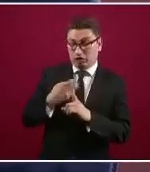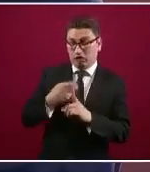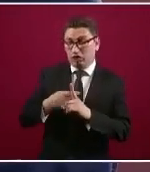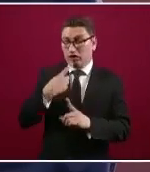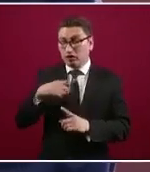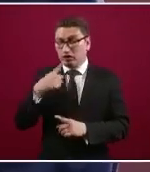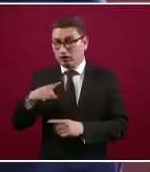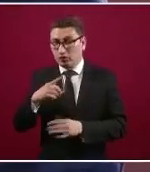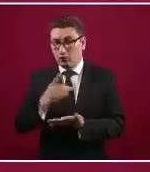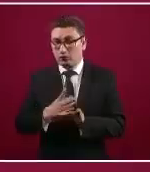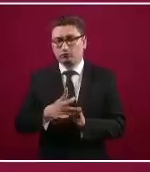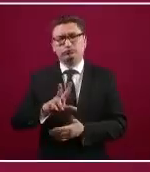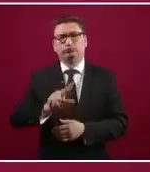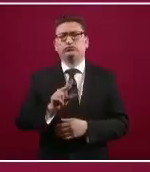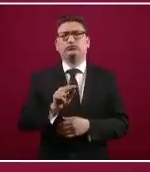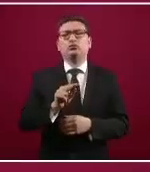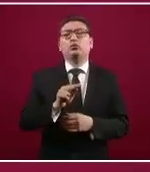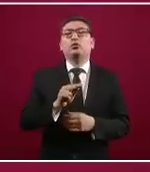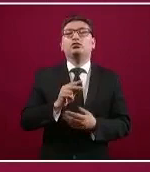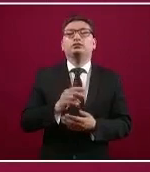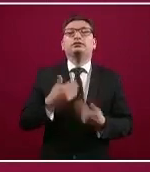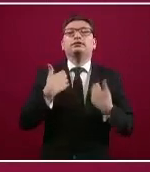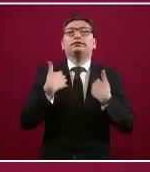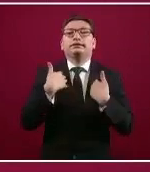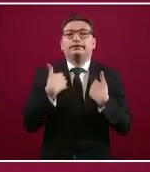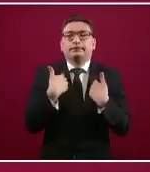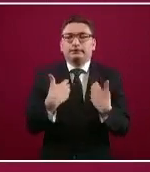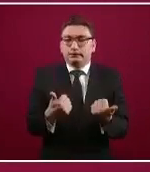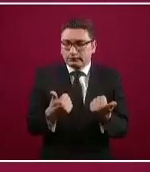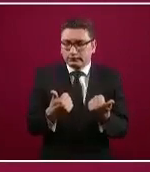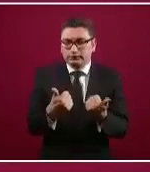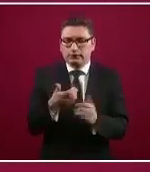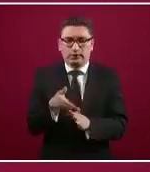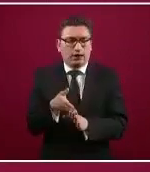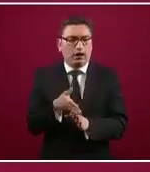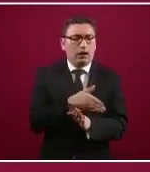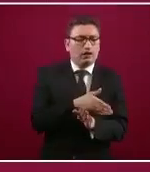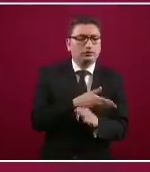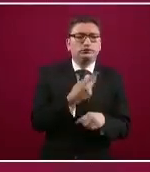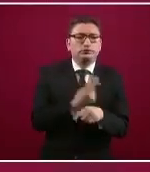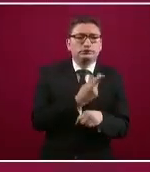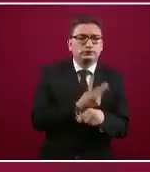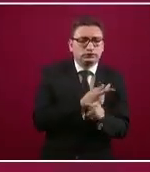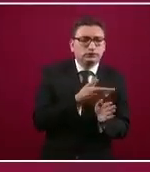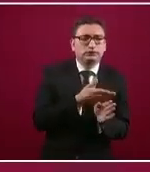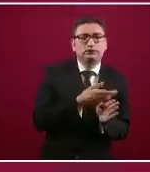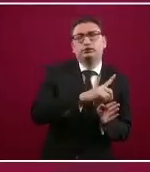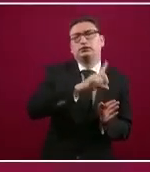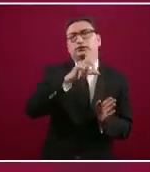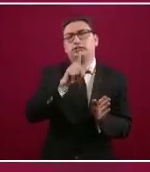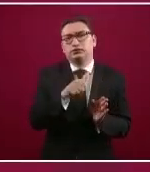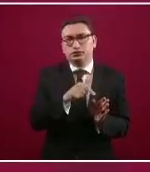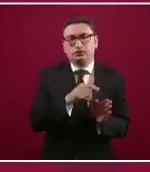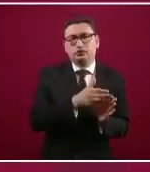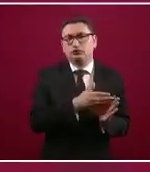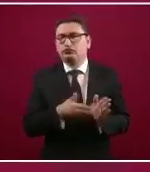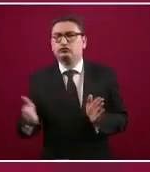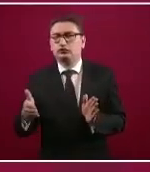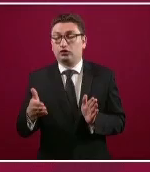nada más entender de dónde iniciamos o cómo recibimos el